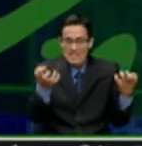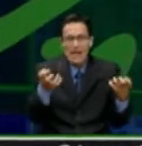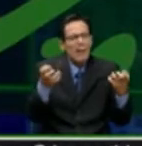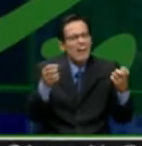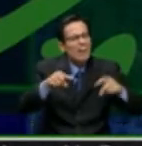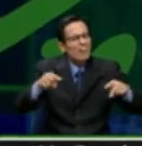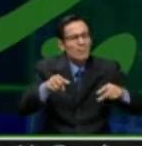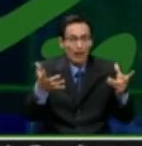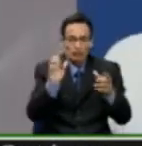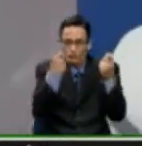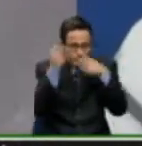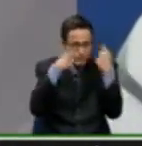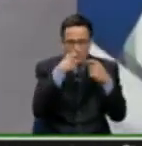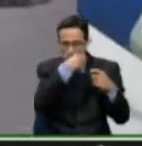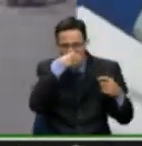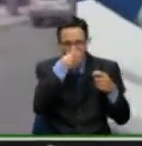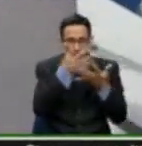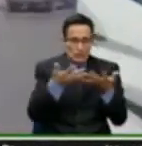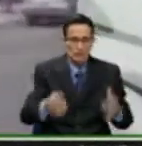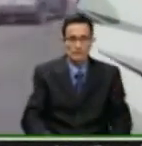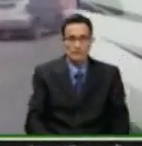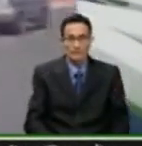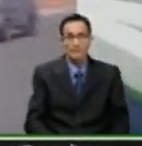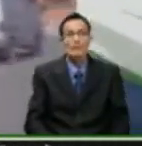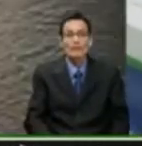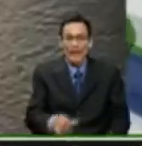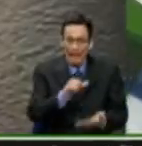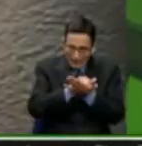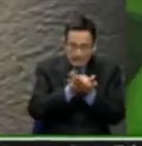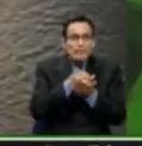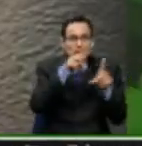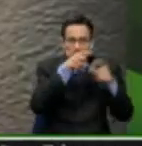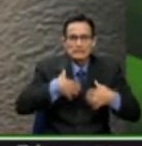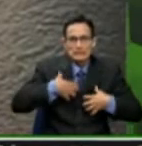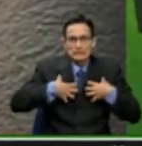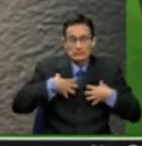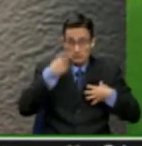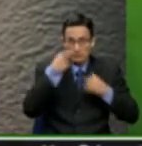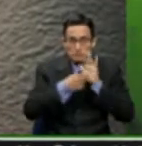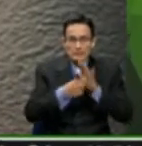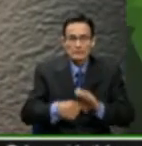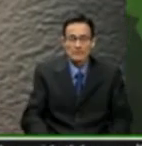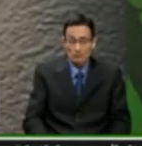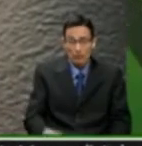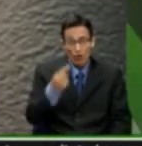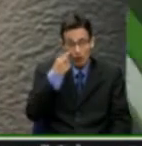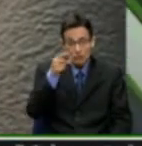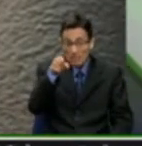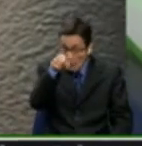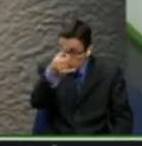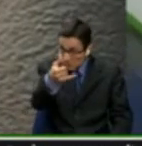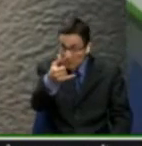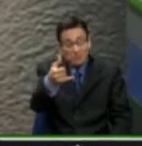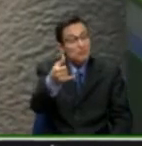drogas. Amenazas de este tipo atemorizan a los barranqueños. No estar en sitios donde no debemos estar,